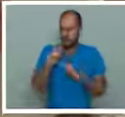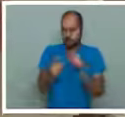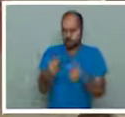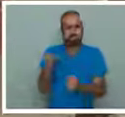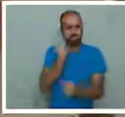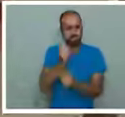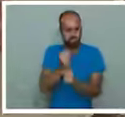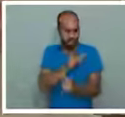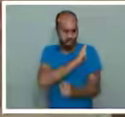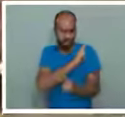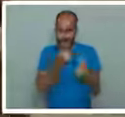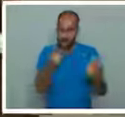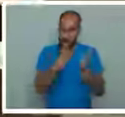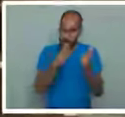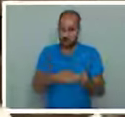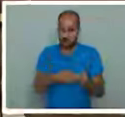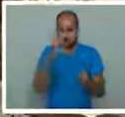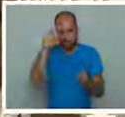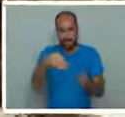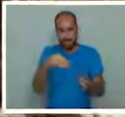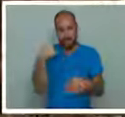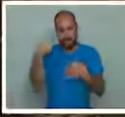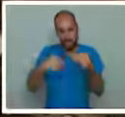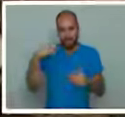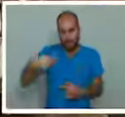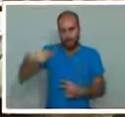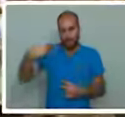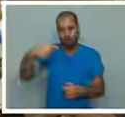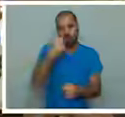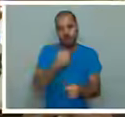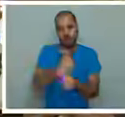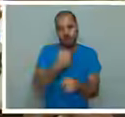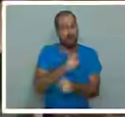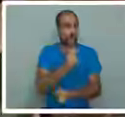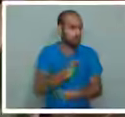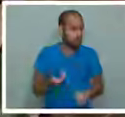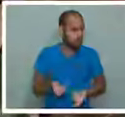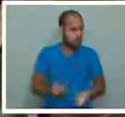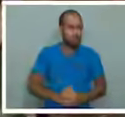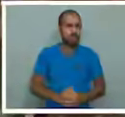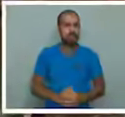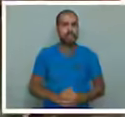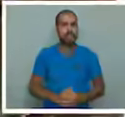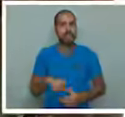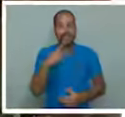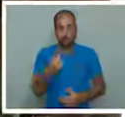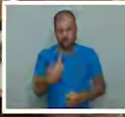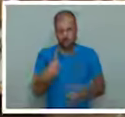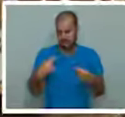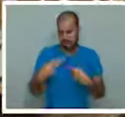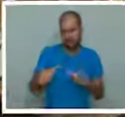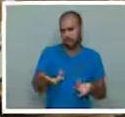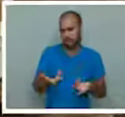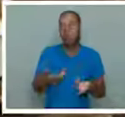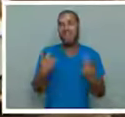que hacer con estas especies primero que todo mucho interés para porque aquí